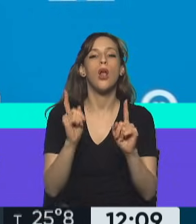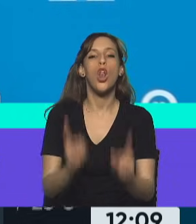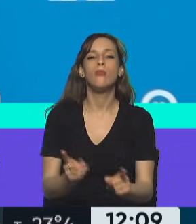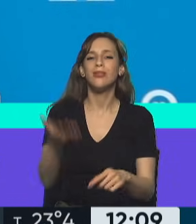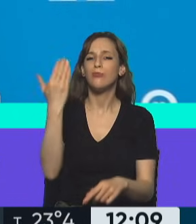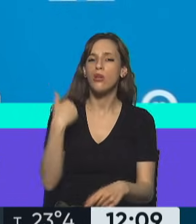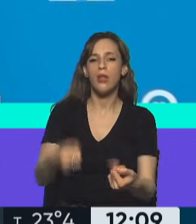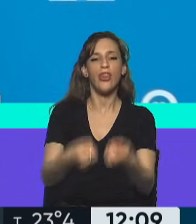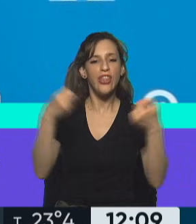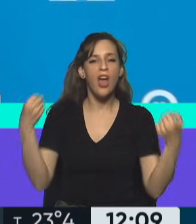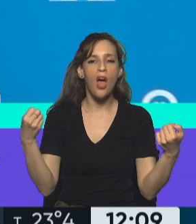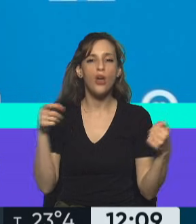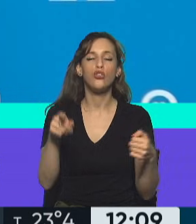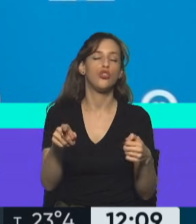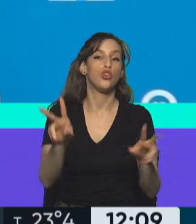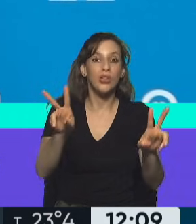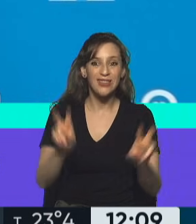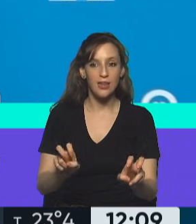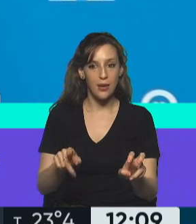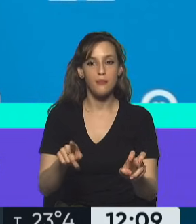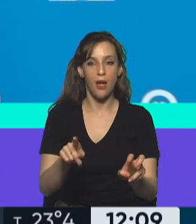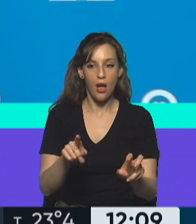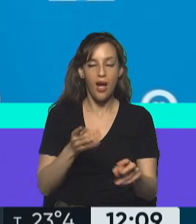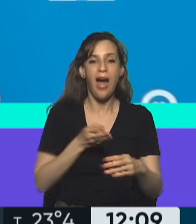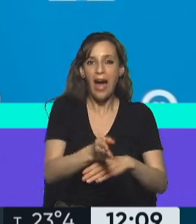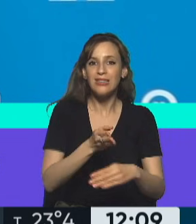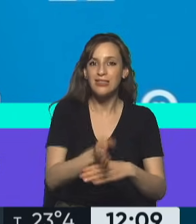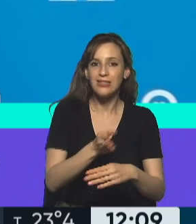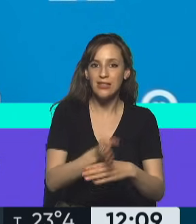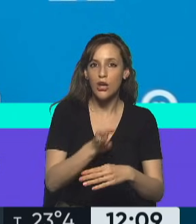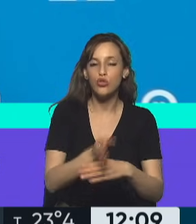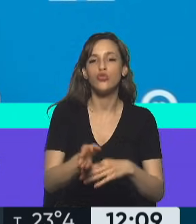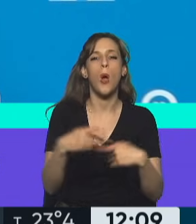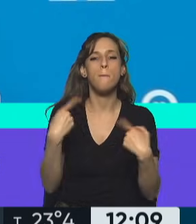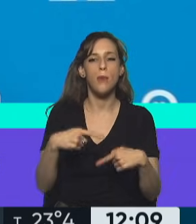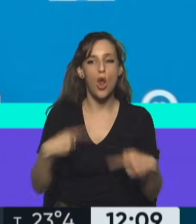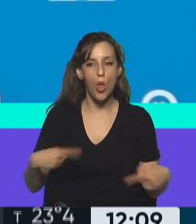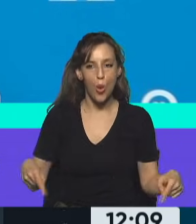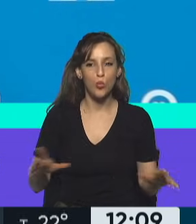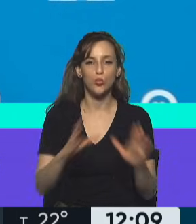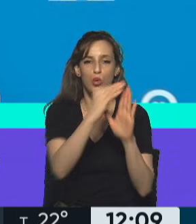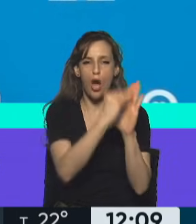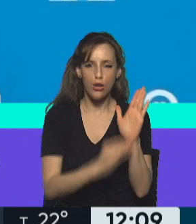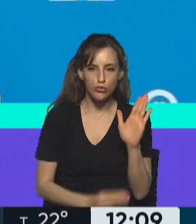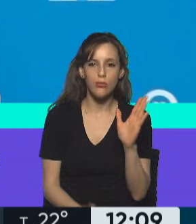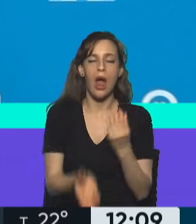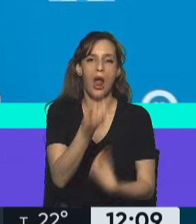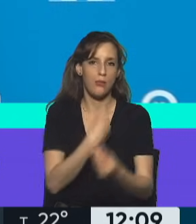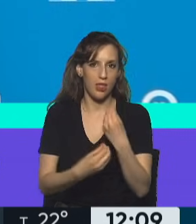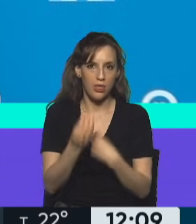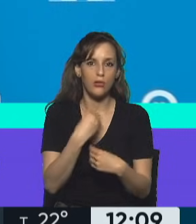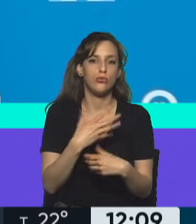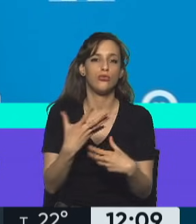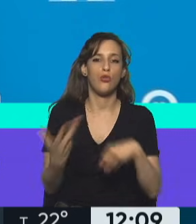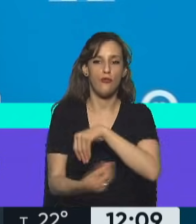que tiene que ver con el cuidado del acceso a todos los productos para la alimentación y para la vida cotidiana de las